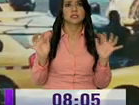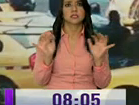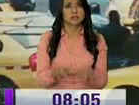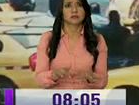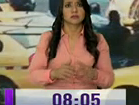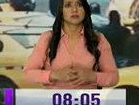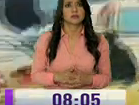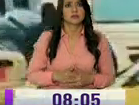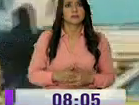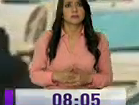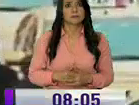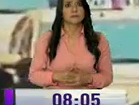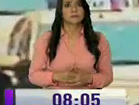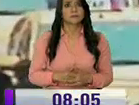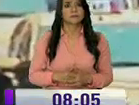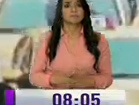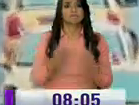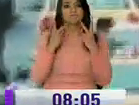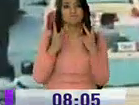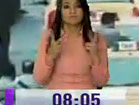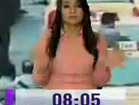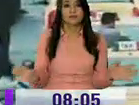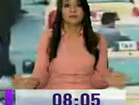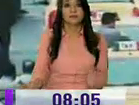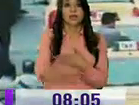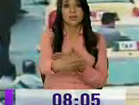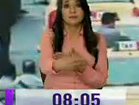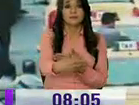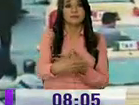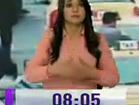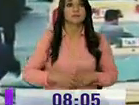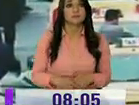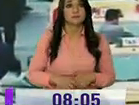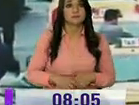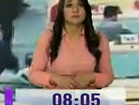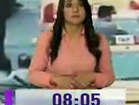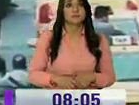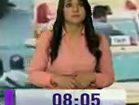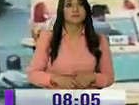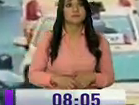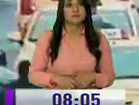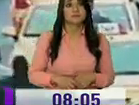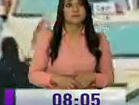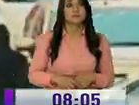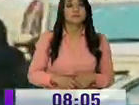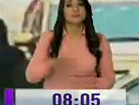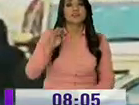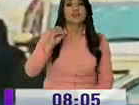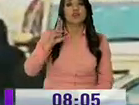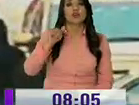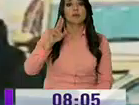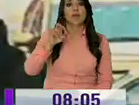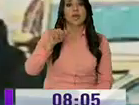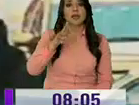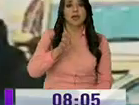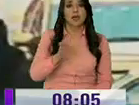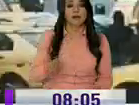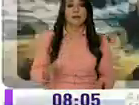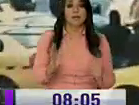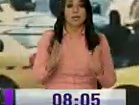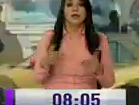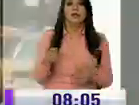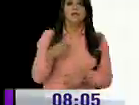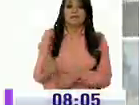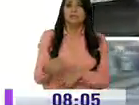increíble. Miren, sectores. Miren los taxistas cerrando las vías. Esto es en la Gualberto Pérez de Juan Gutiérrez, centro de la ferroviaria, cerrada la vía por los